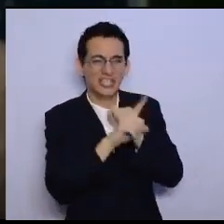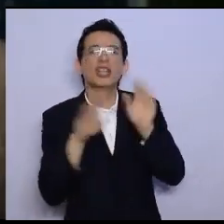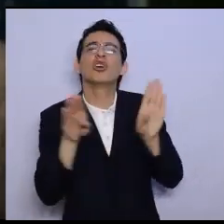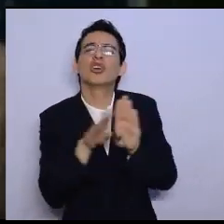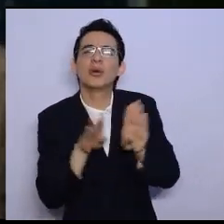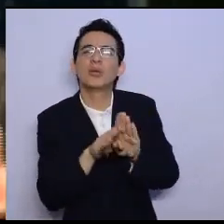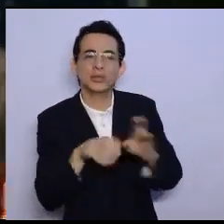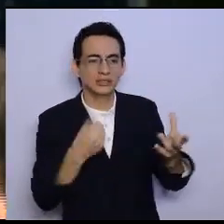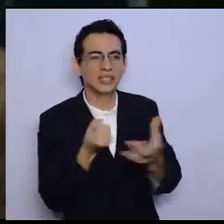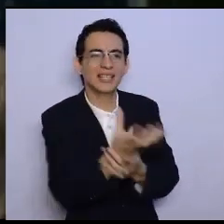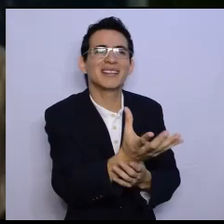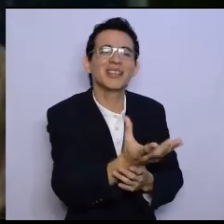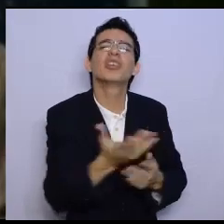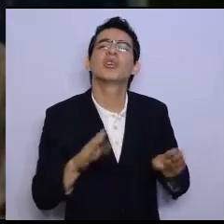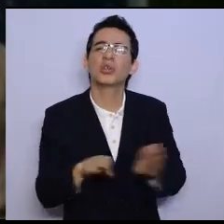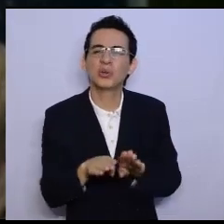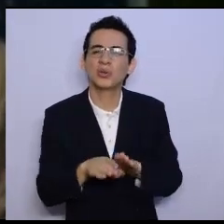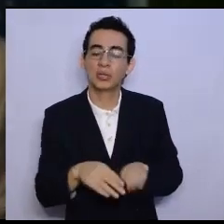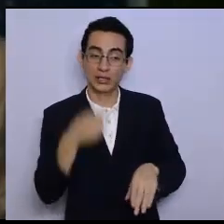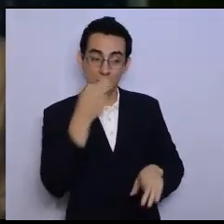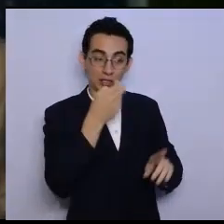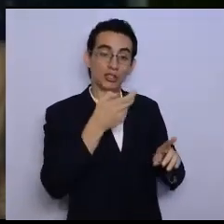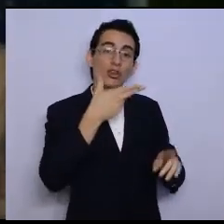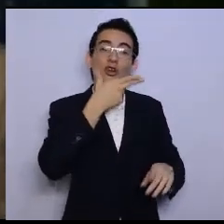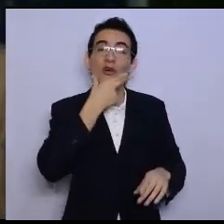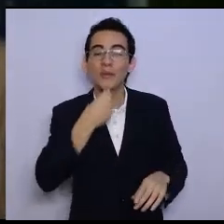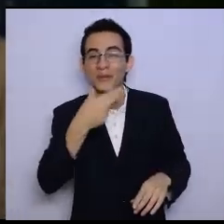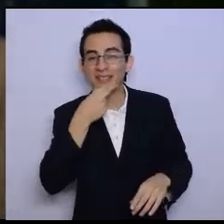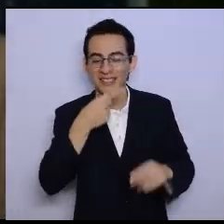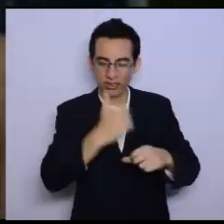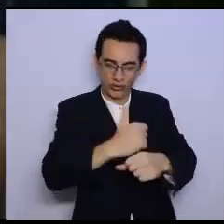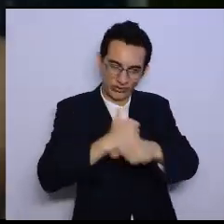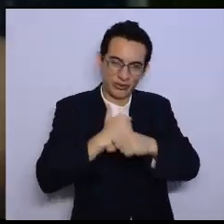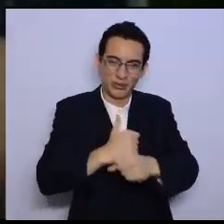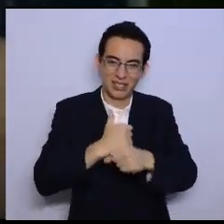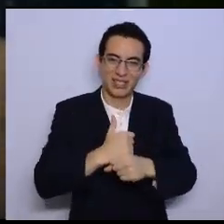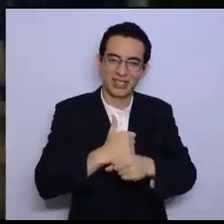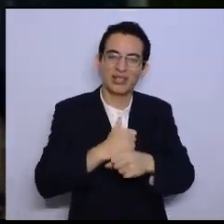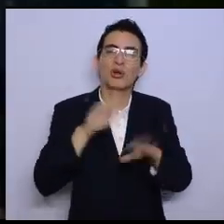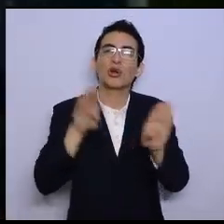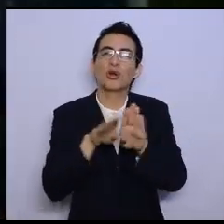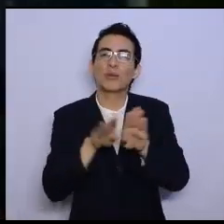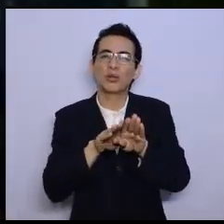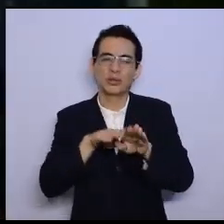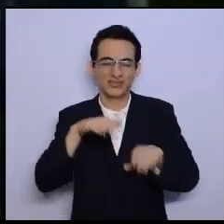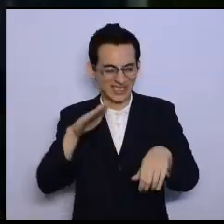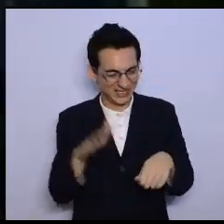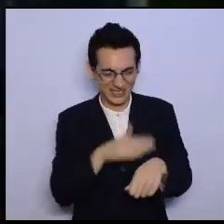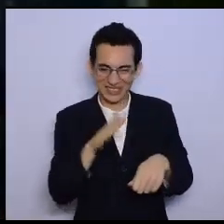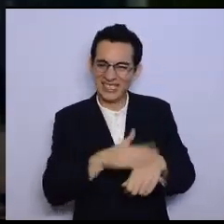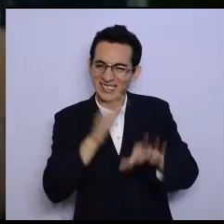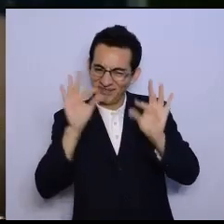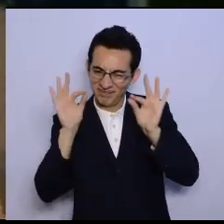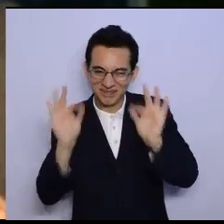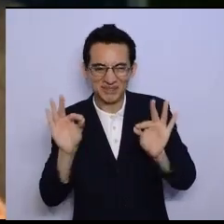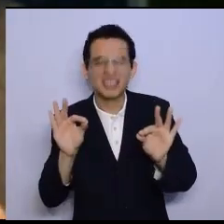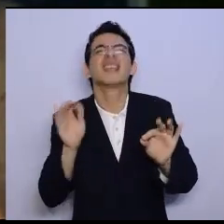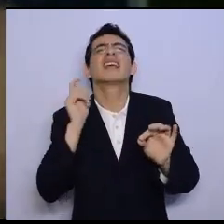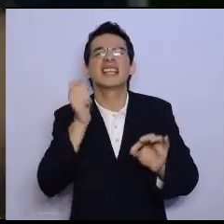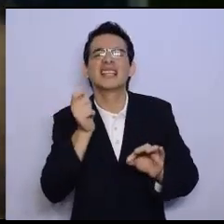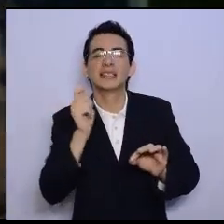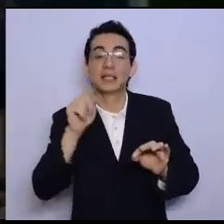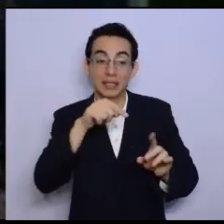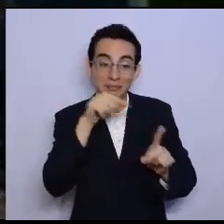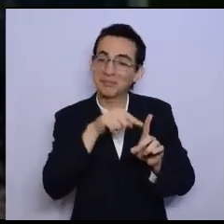situaciones. Uno de estos hombres, cuando se habla del sufrimiento por excelencia, tiene que mencionarse, y este es